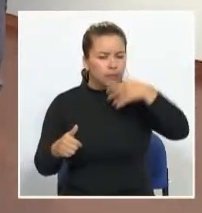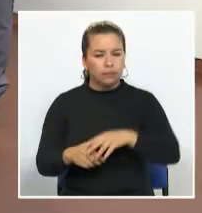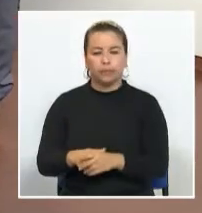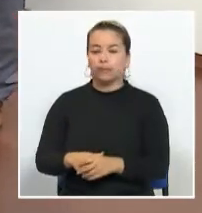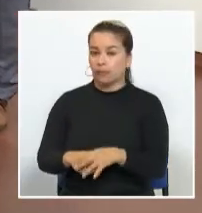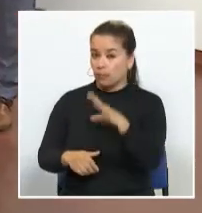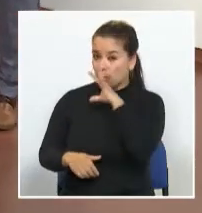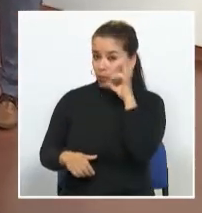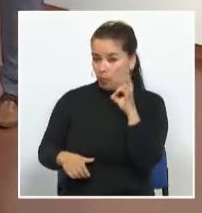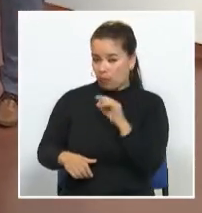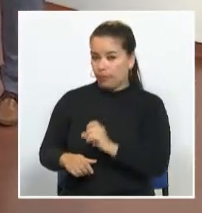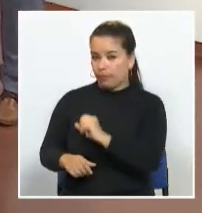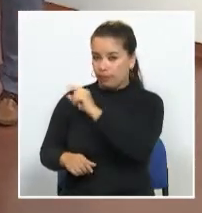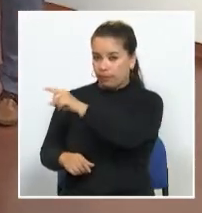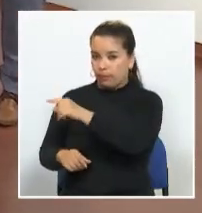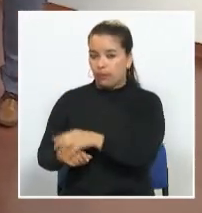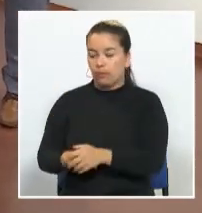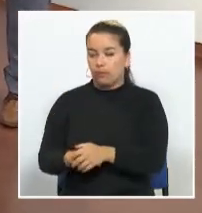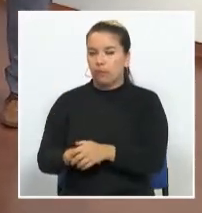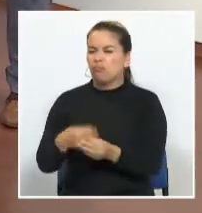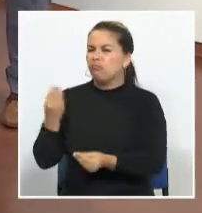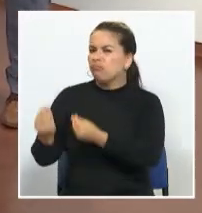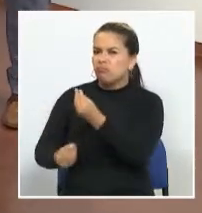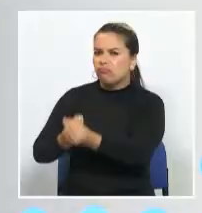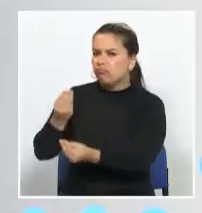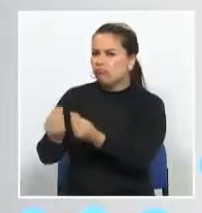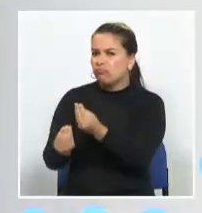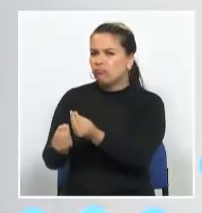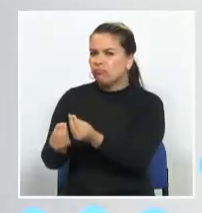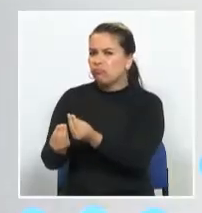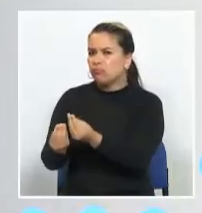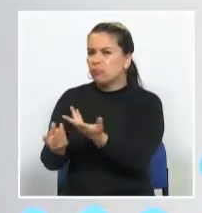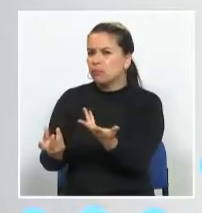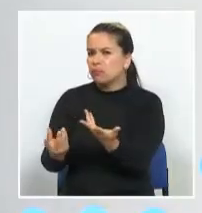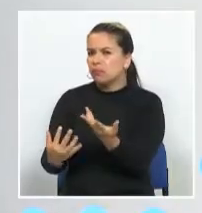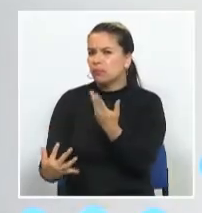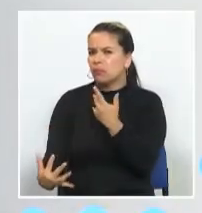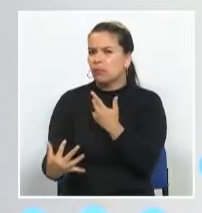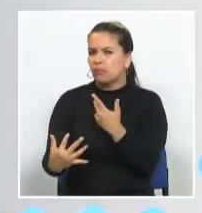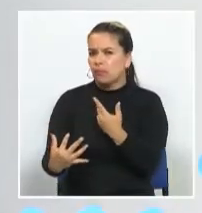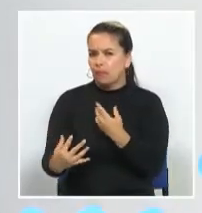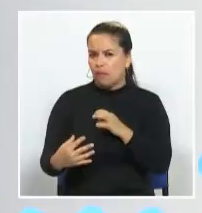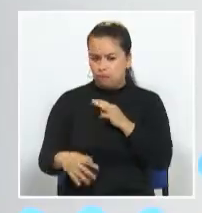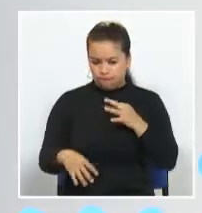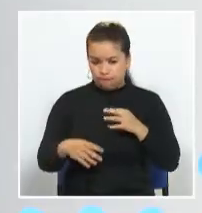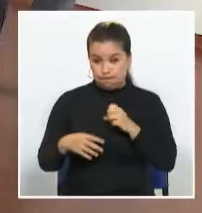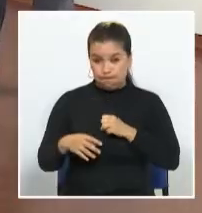Vargas pregunta, ¿qué hay que hacer cuando llegan los trombos al corazón?